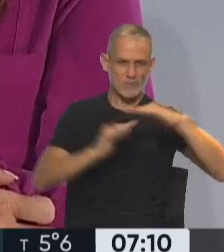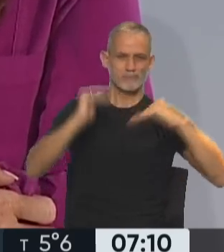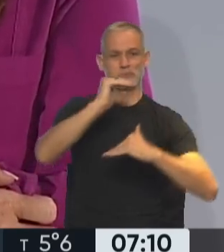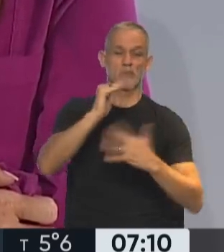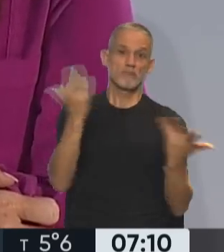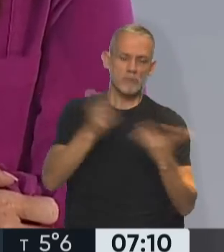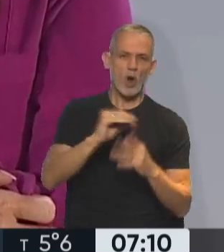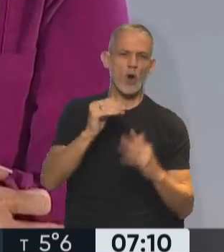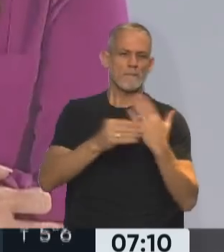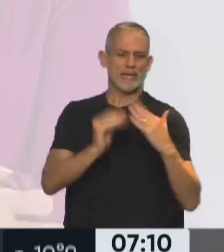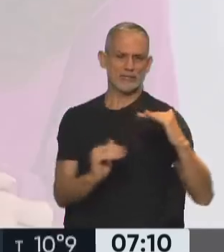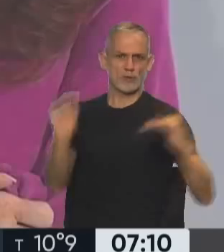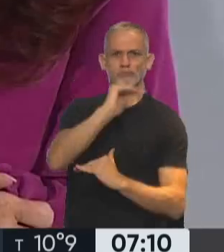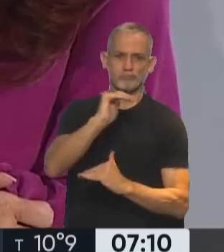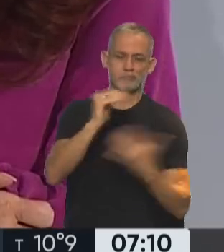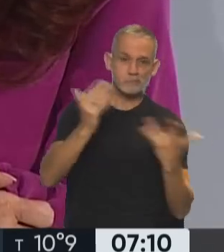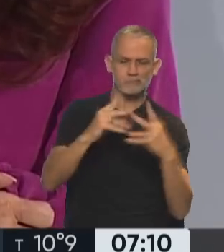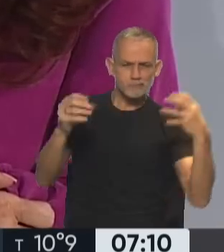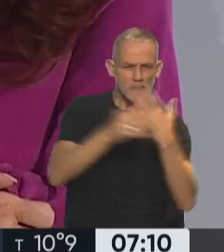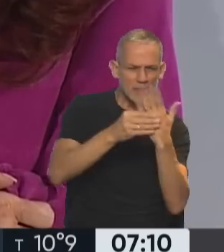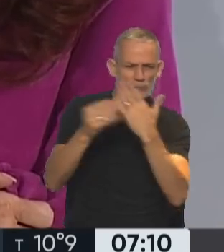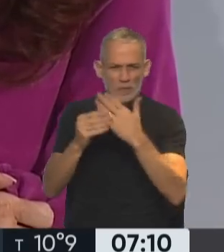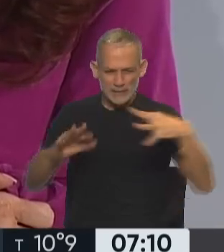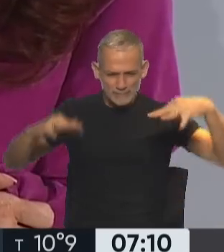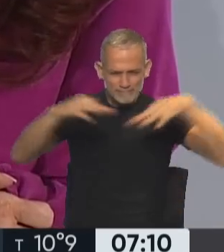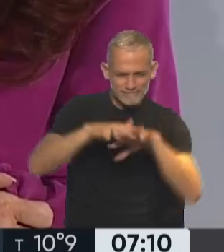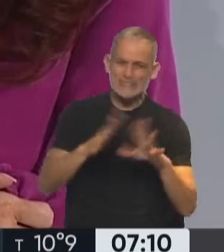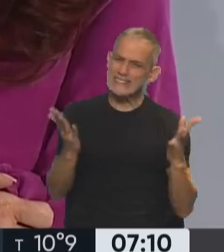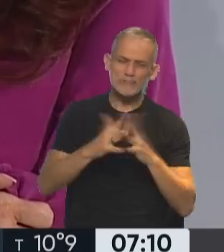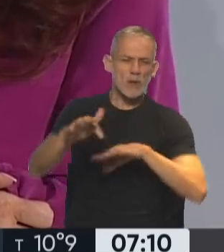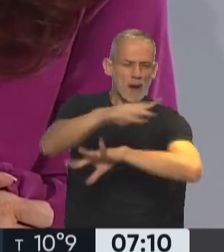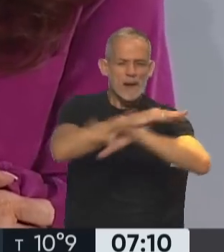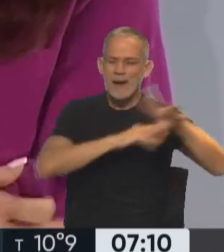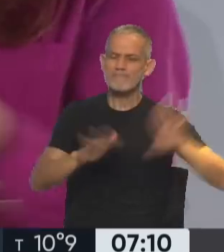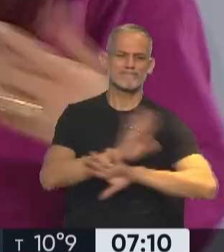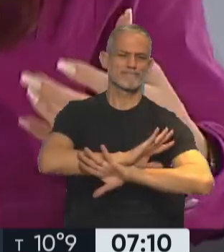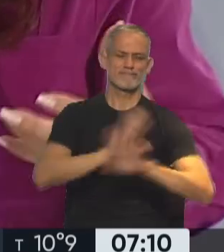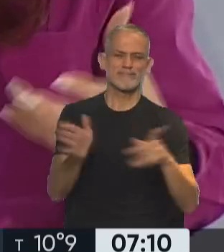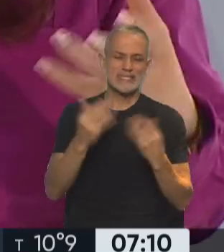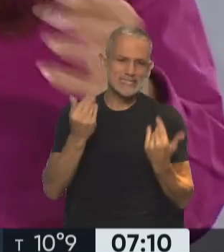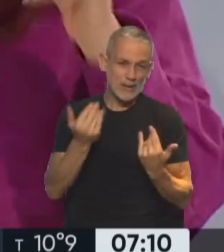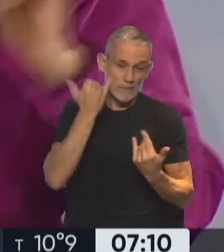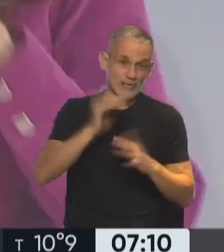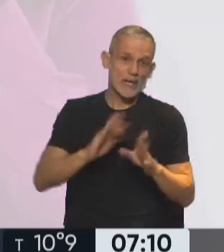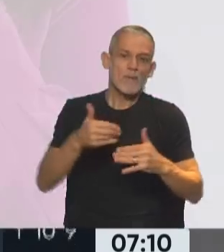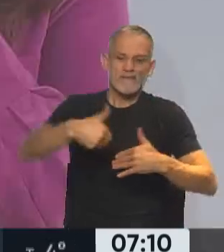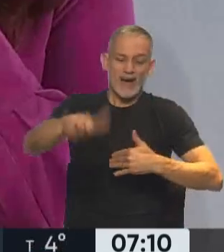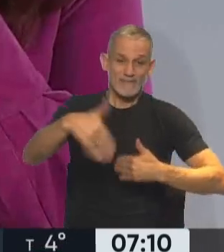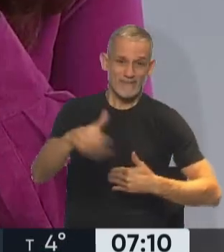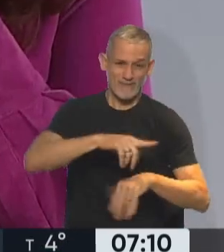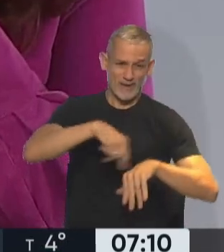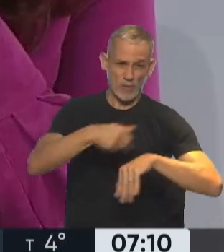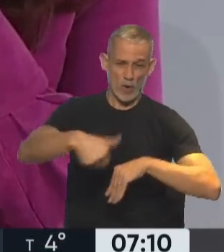de megaministro ante una posible fusión ministerial. Todo esto ha quedado justamente ante la posibilidad de lo que ocurra en las próximas